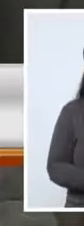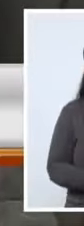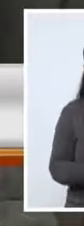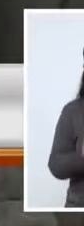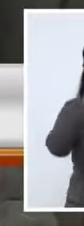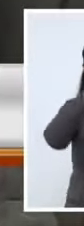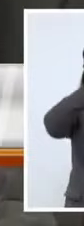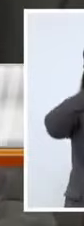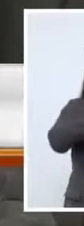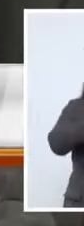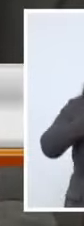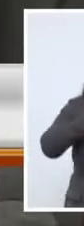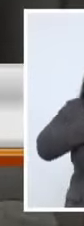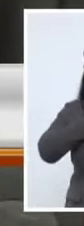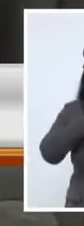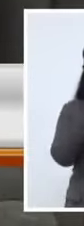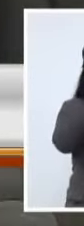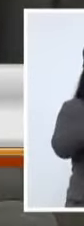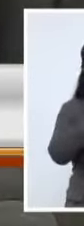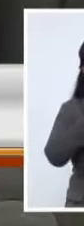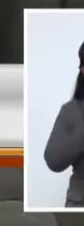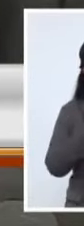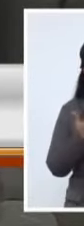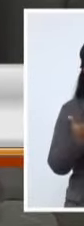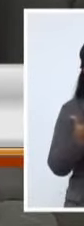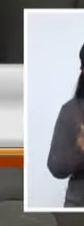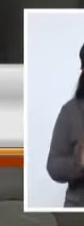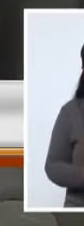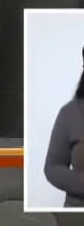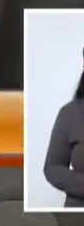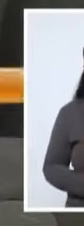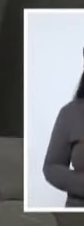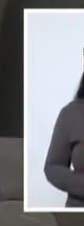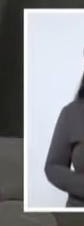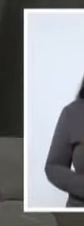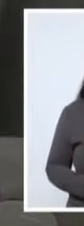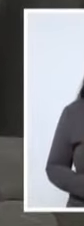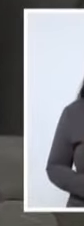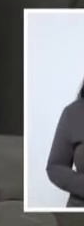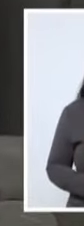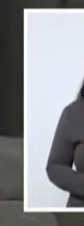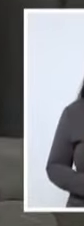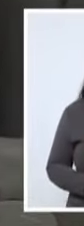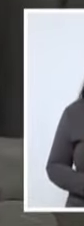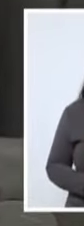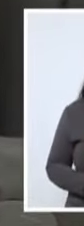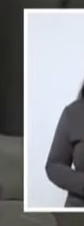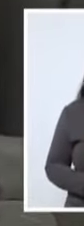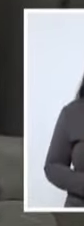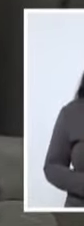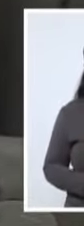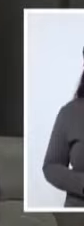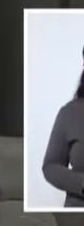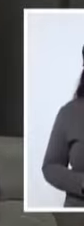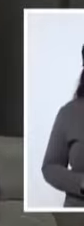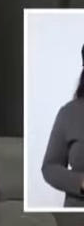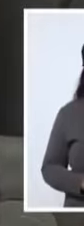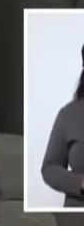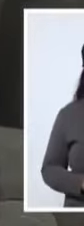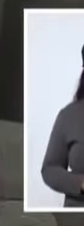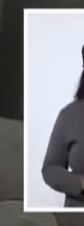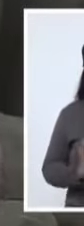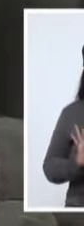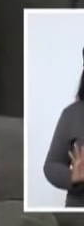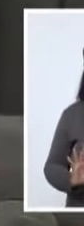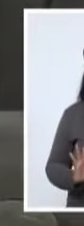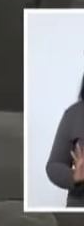internamente. Y yo no me voy a atrever a decir, porque creo que no es el calificativo adecuado. Y